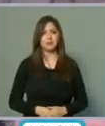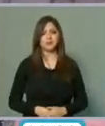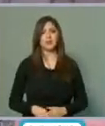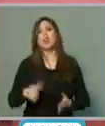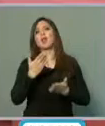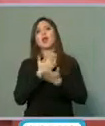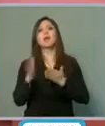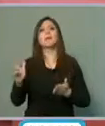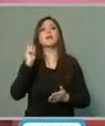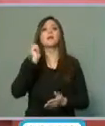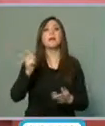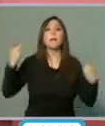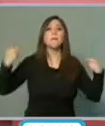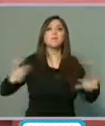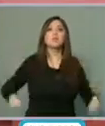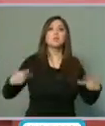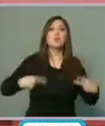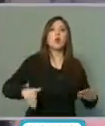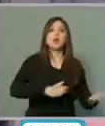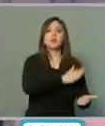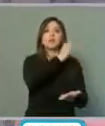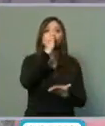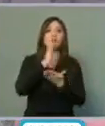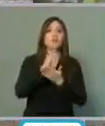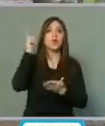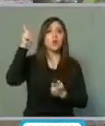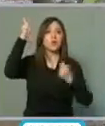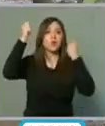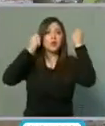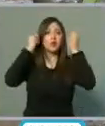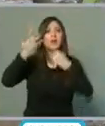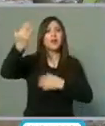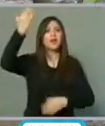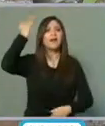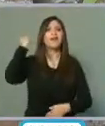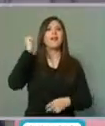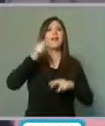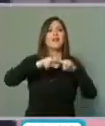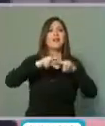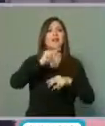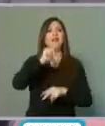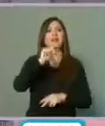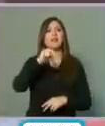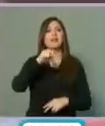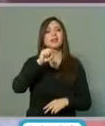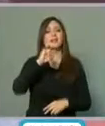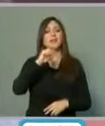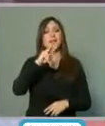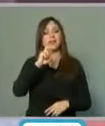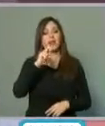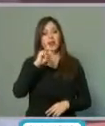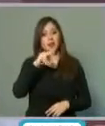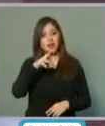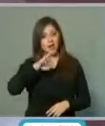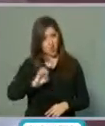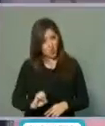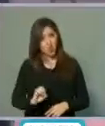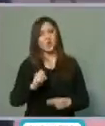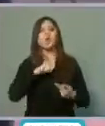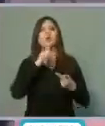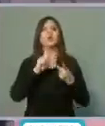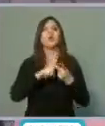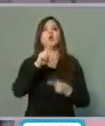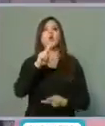tipo de turismo. Como yo he dicho, ¿recuerdas? Sobre el transiberiano, nosotros ya hablamos, el tren transiberiano,